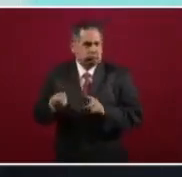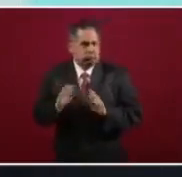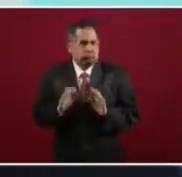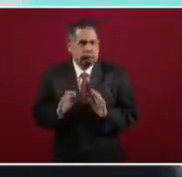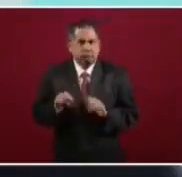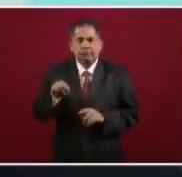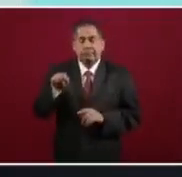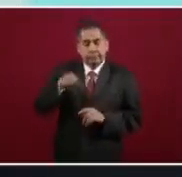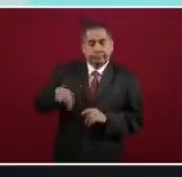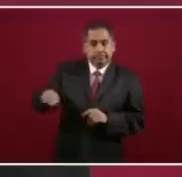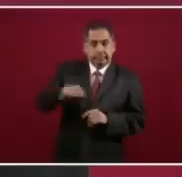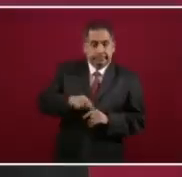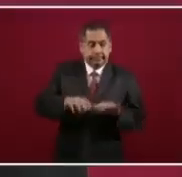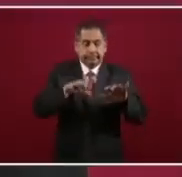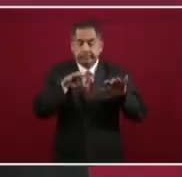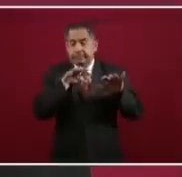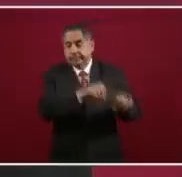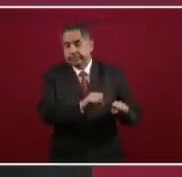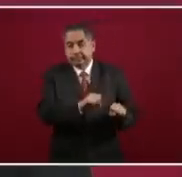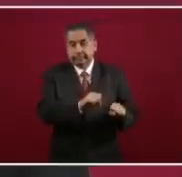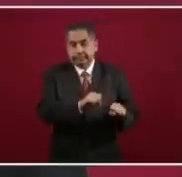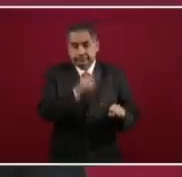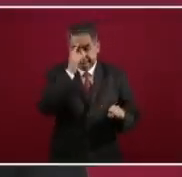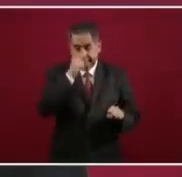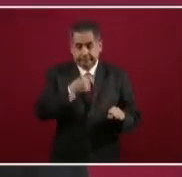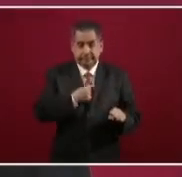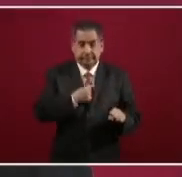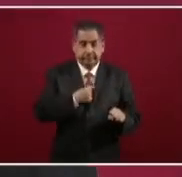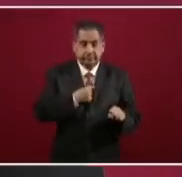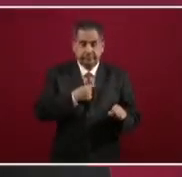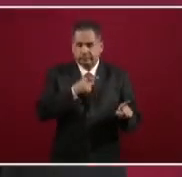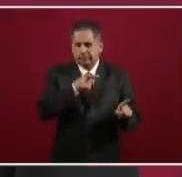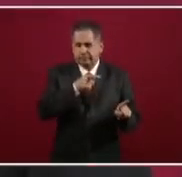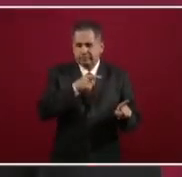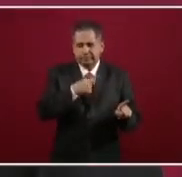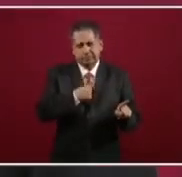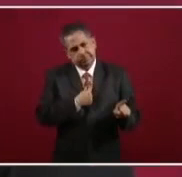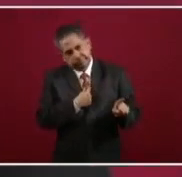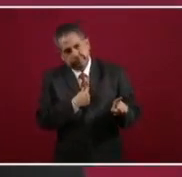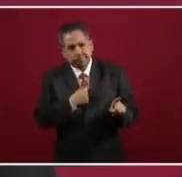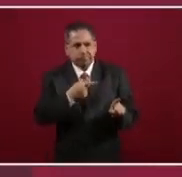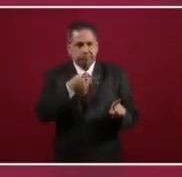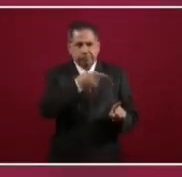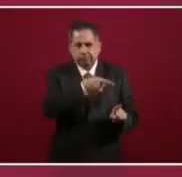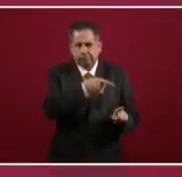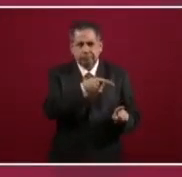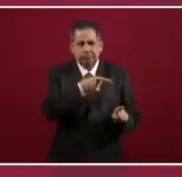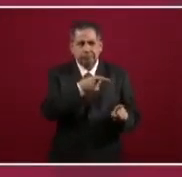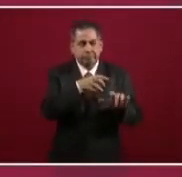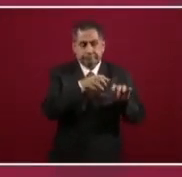cuando detiene ah o vídeo